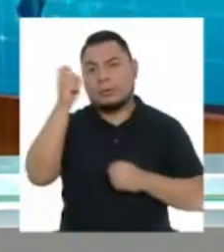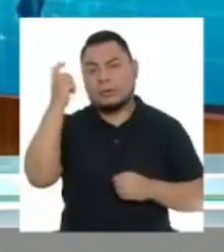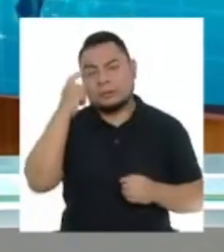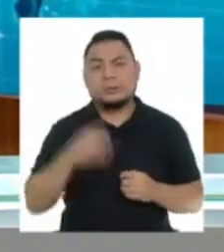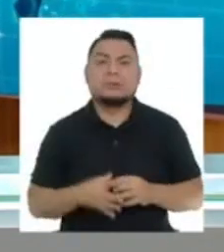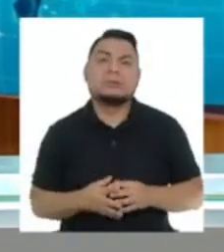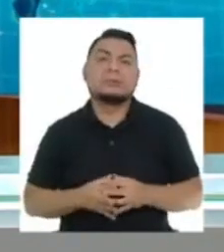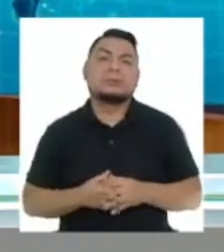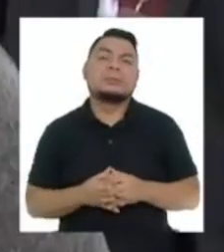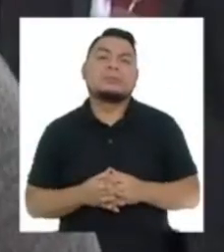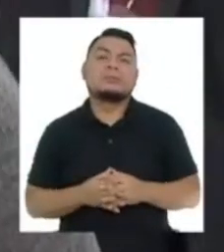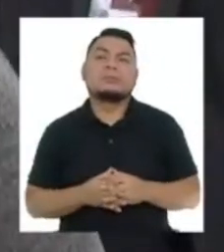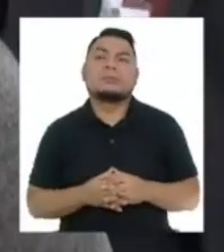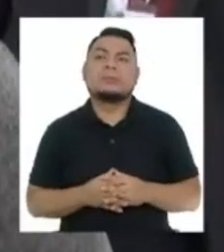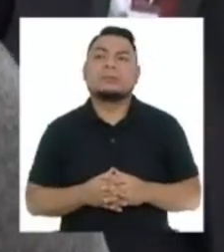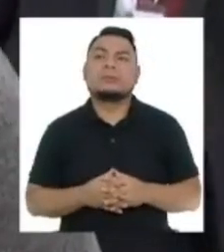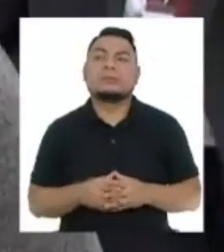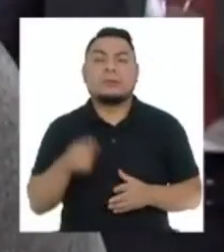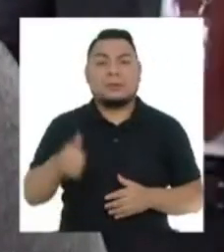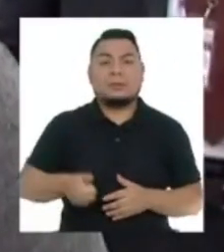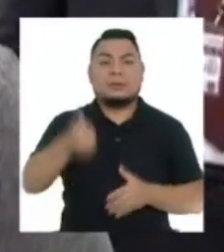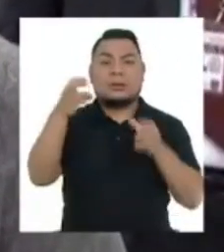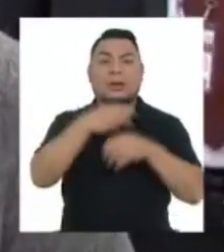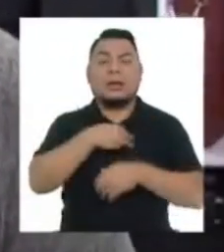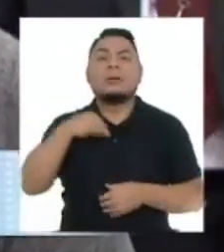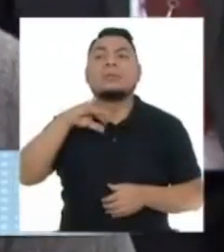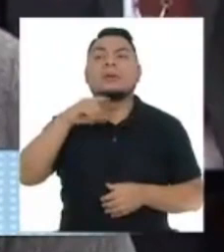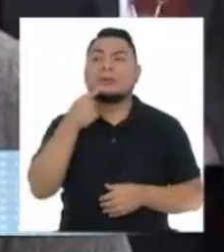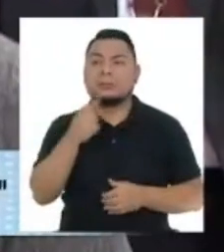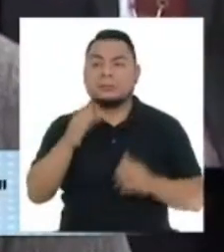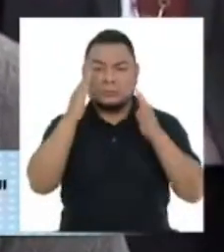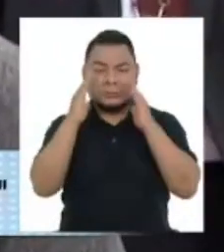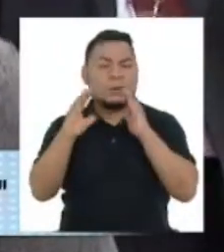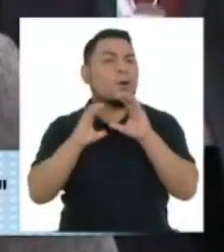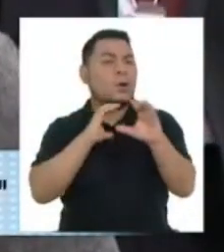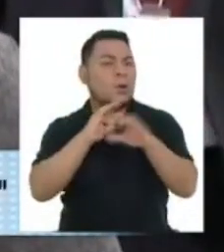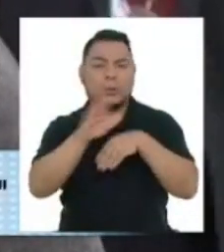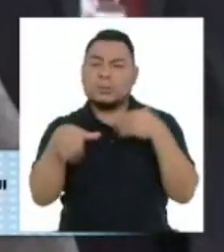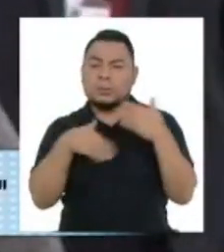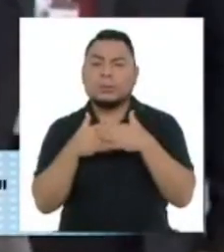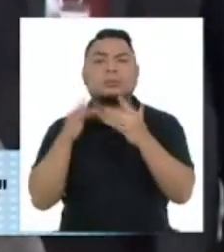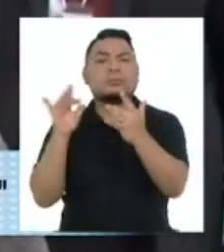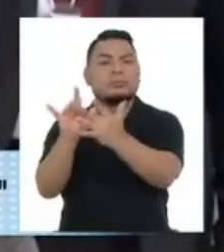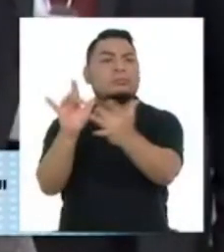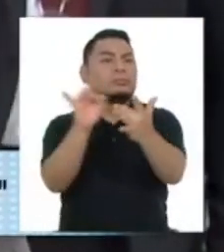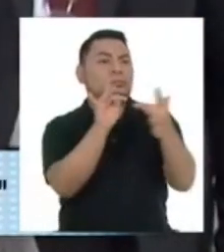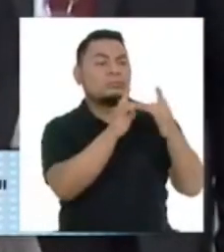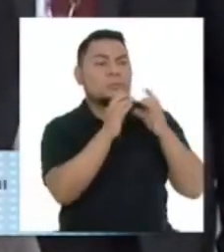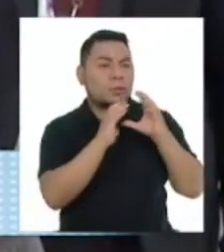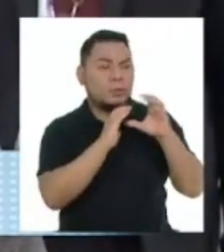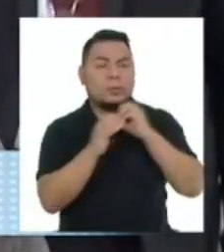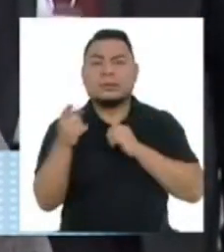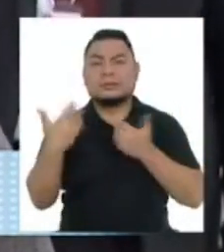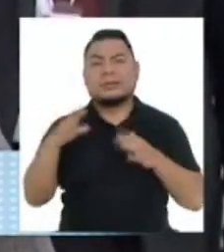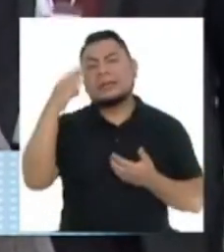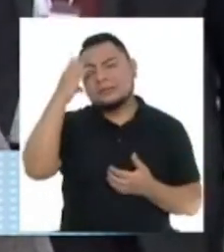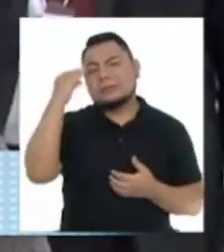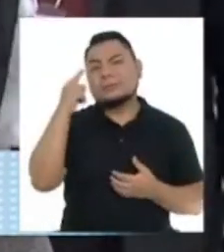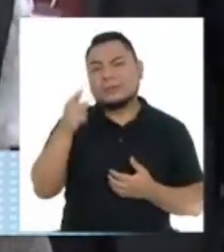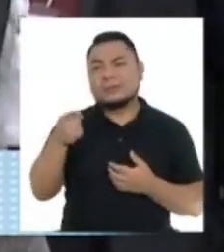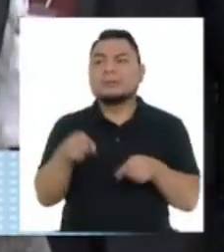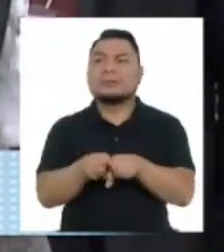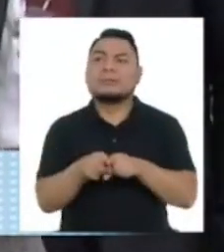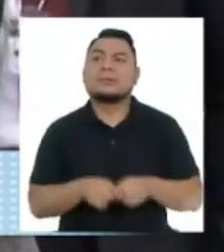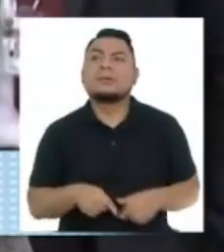políticas. La premier Mirta Vázquez va a atender todos los canales de comunicación, todos los puentes. Es una persona que ya tiene experiencia,